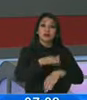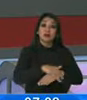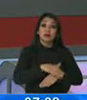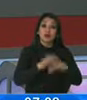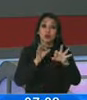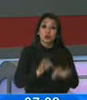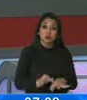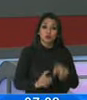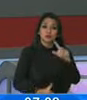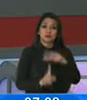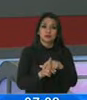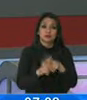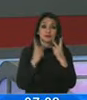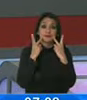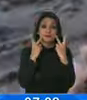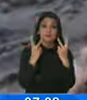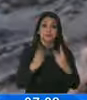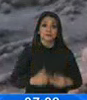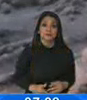inusual hecho. Veamos.